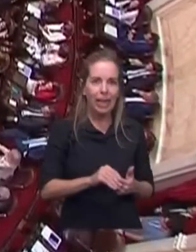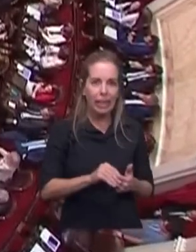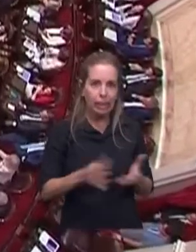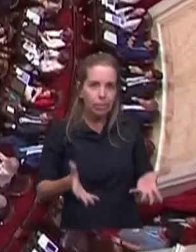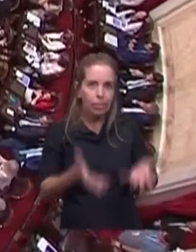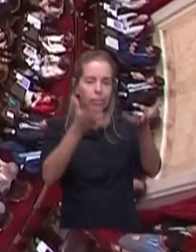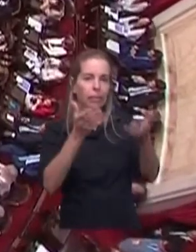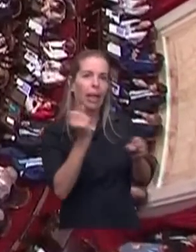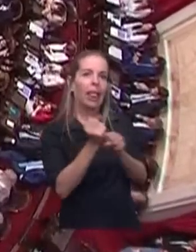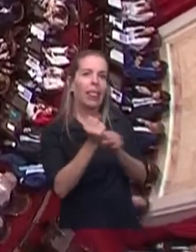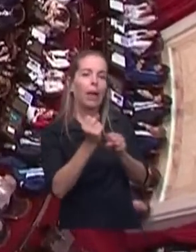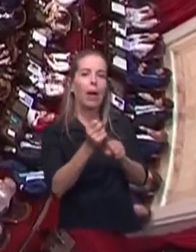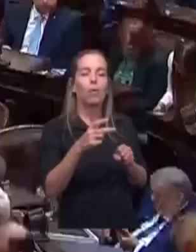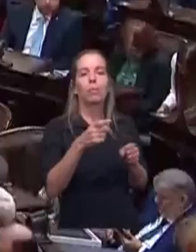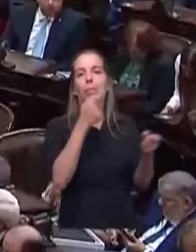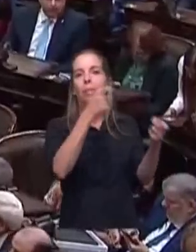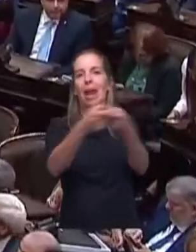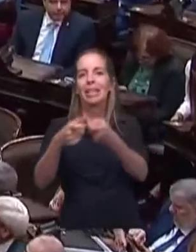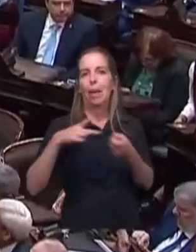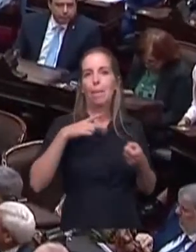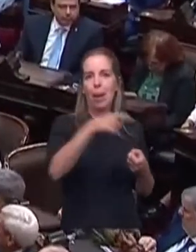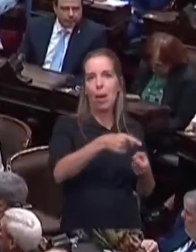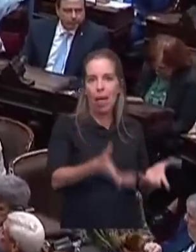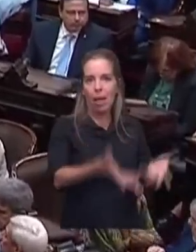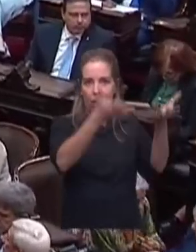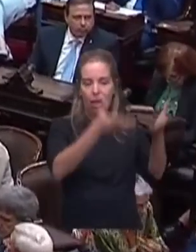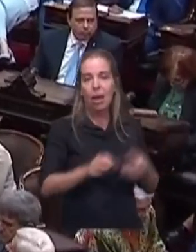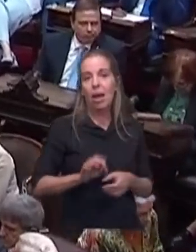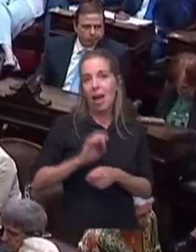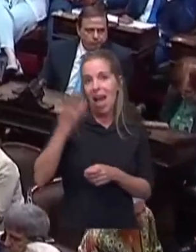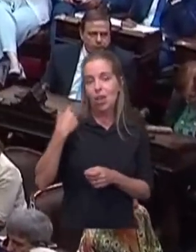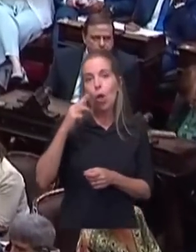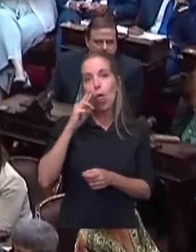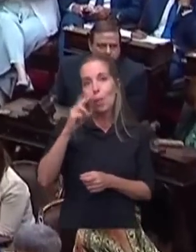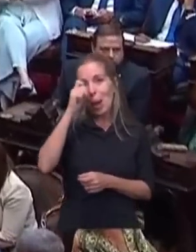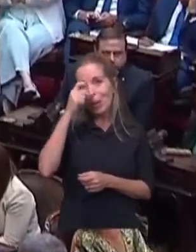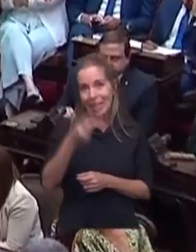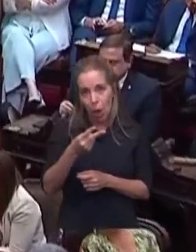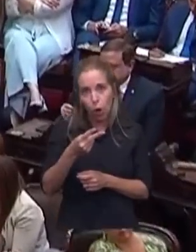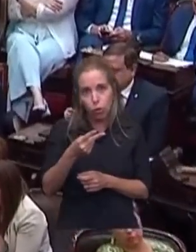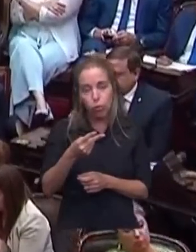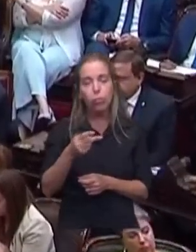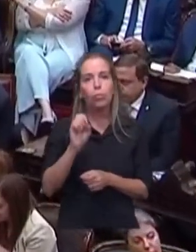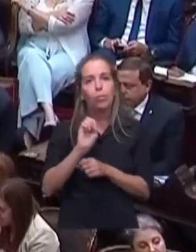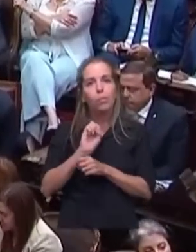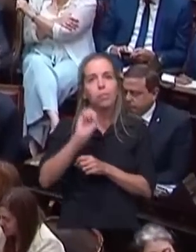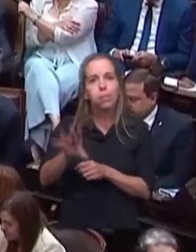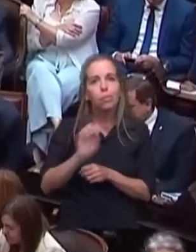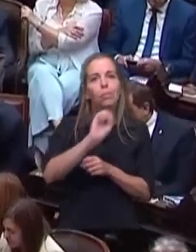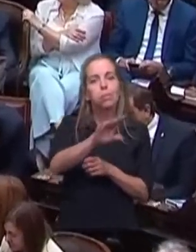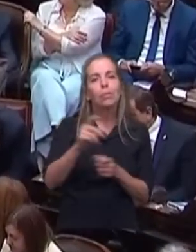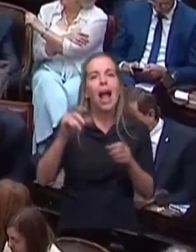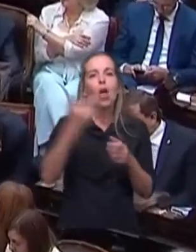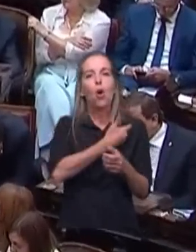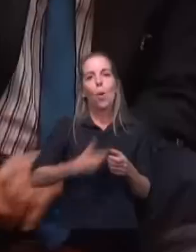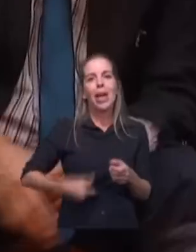del empleo privado. Finalmente, durante 2022, se transfirieron a los gobiernos provinciales